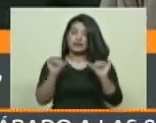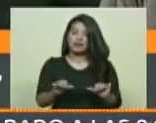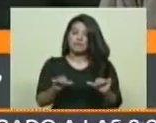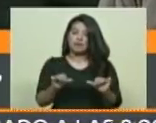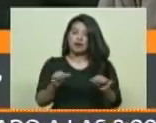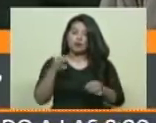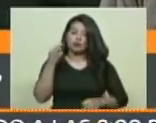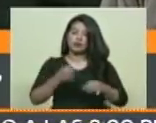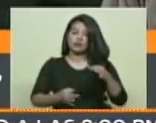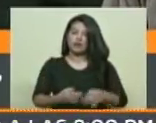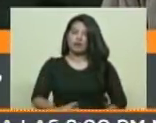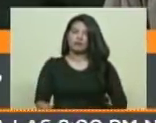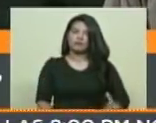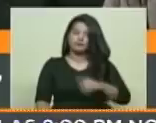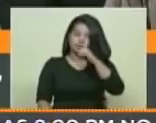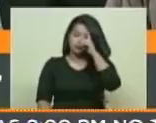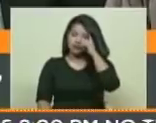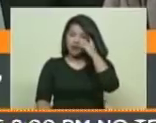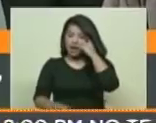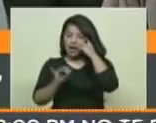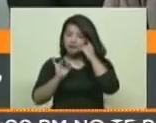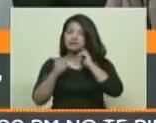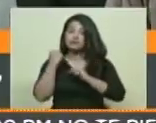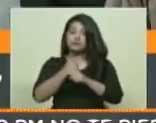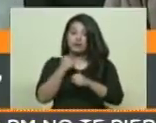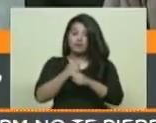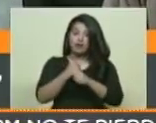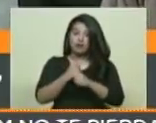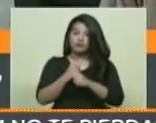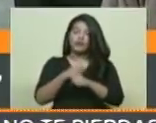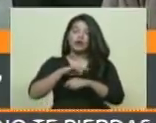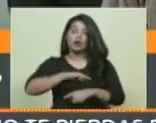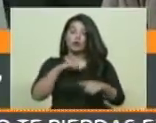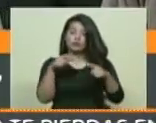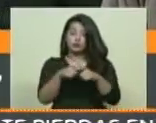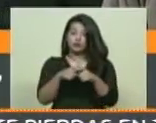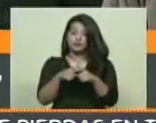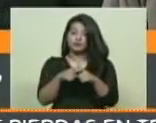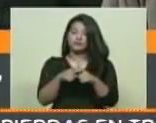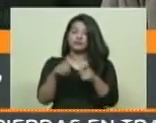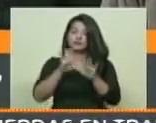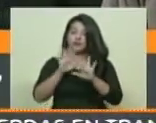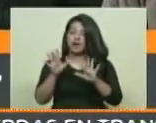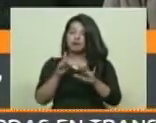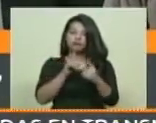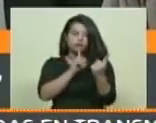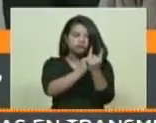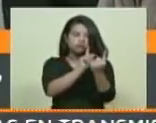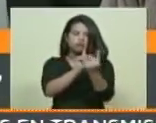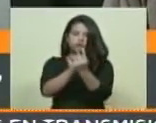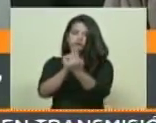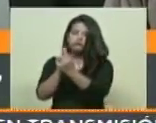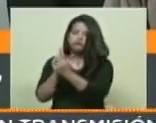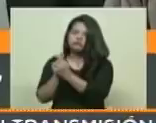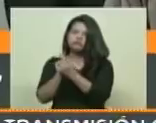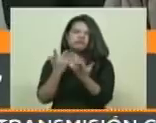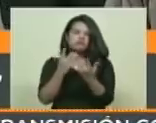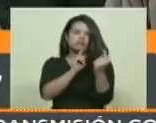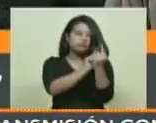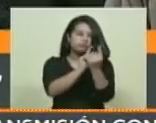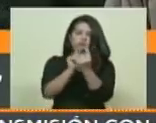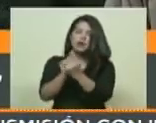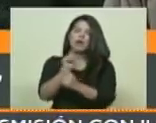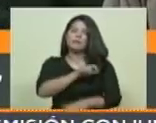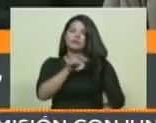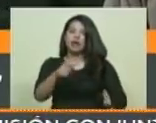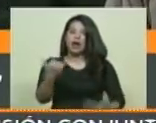de justicia. Como parte de este trabajo, la Comisión ha entrevistado directamente a personas que se